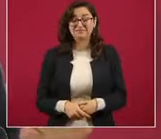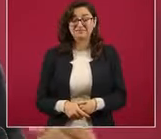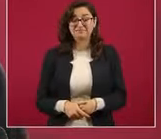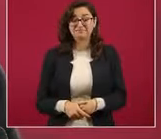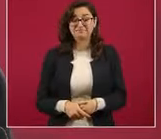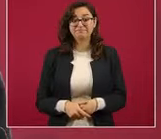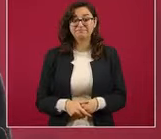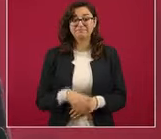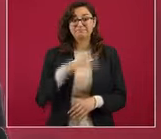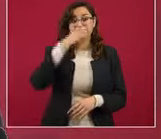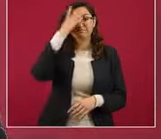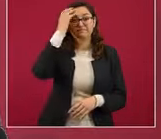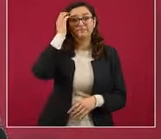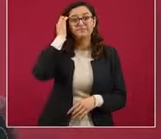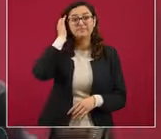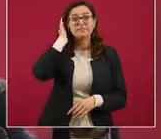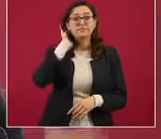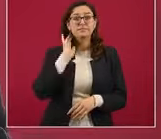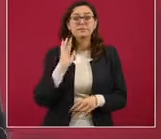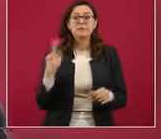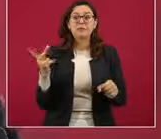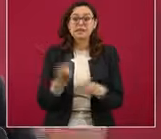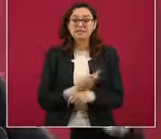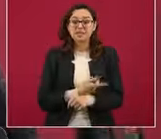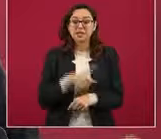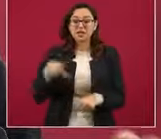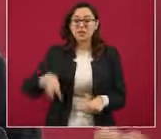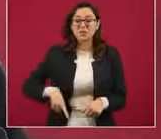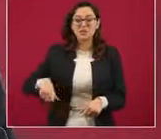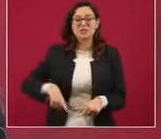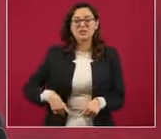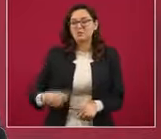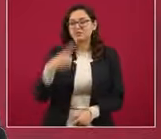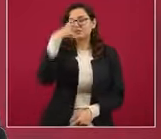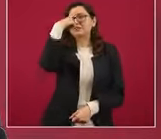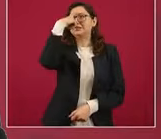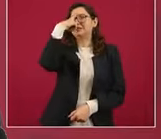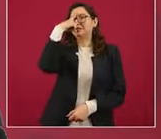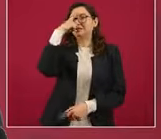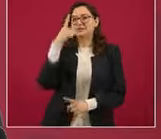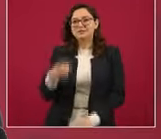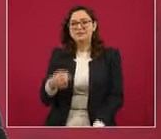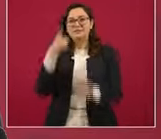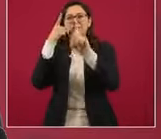La mística, los principios, los ideales.